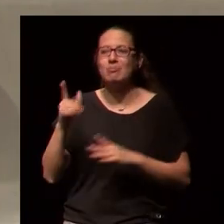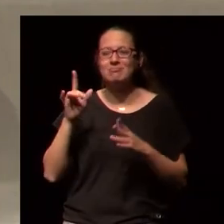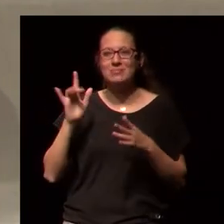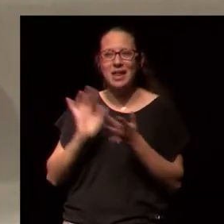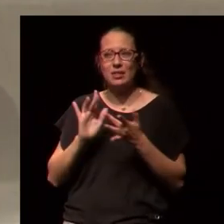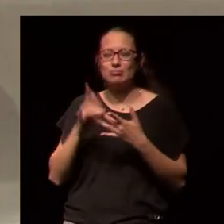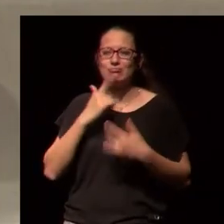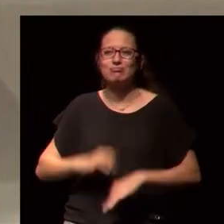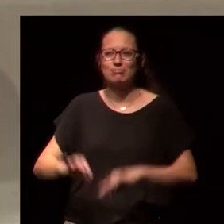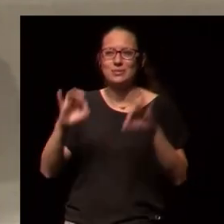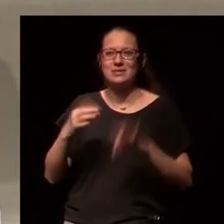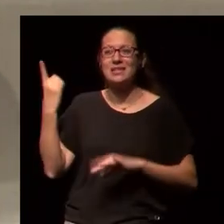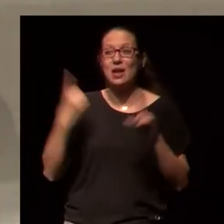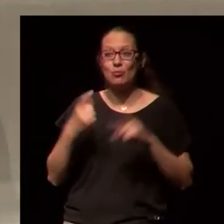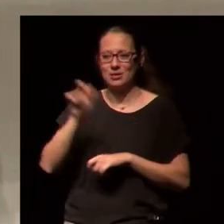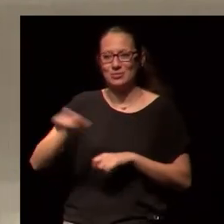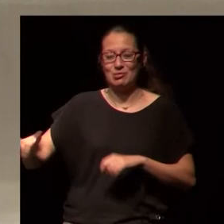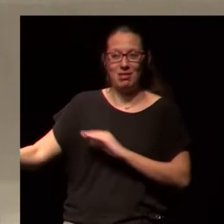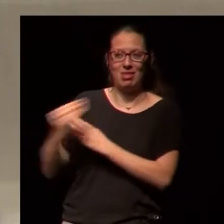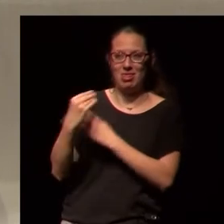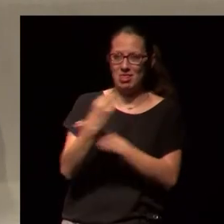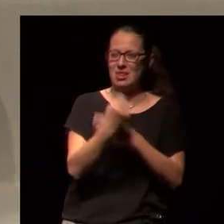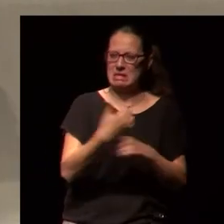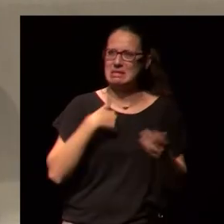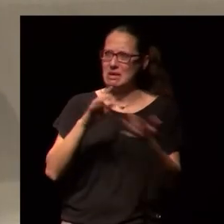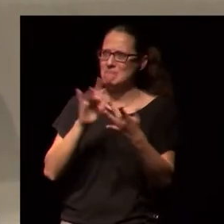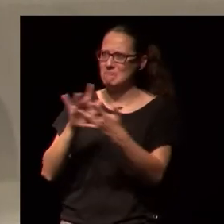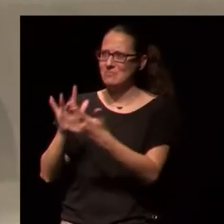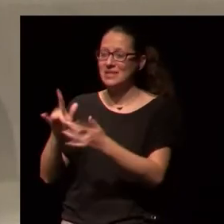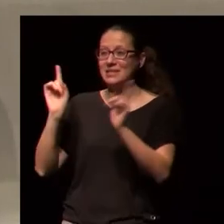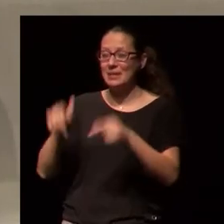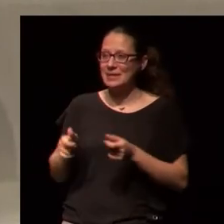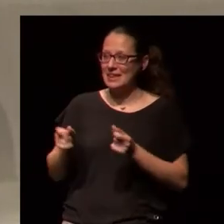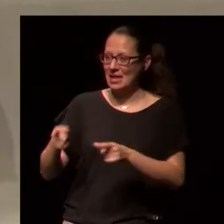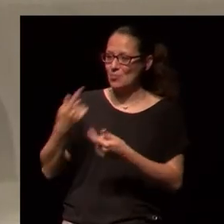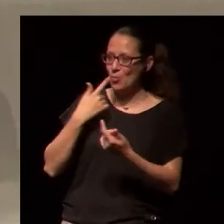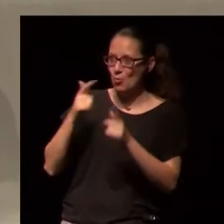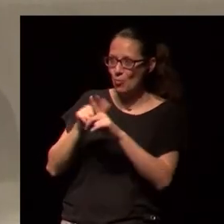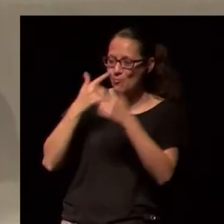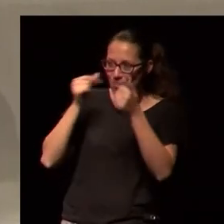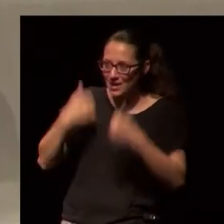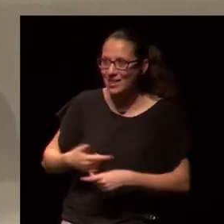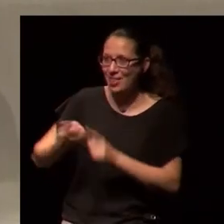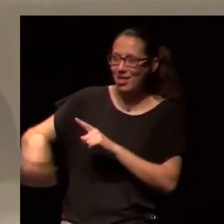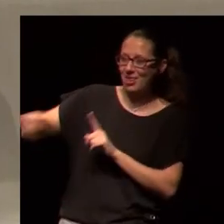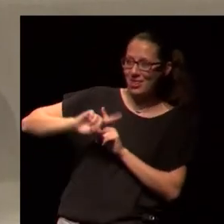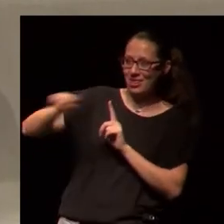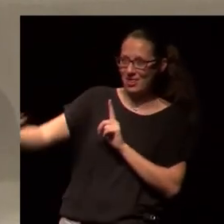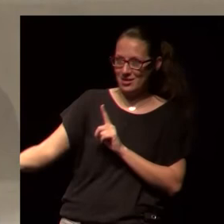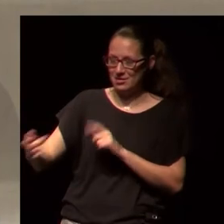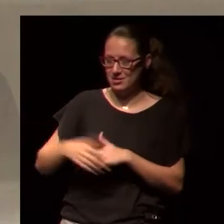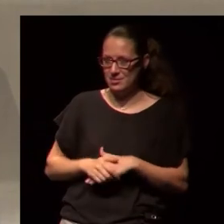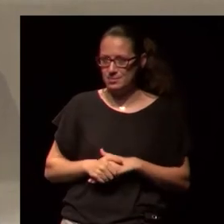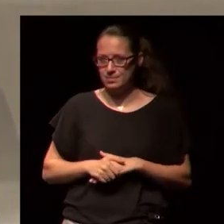especial con algunas de las personas que nos financian y también les hemos humanizado a ellos y viceversa. Ya sé